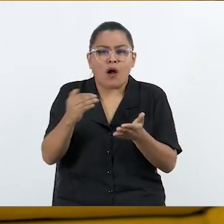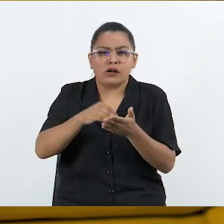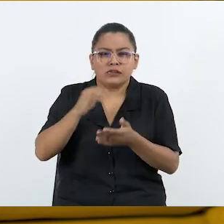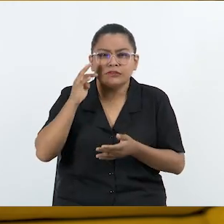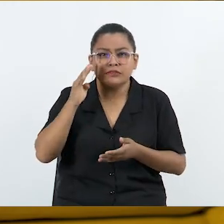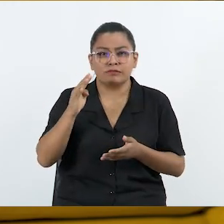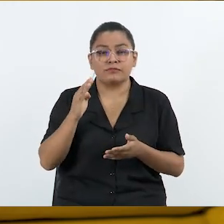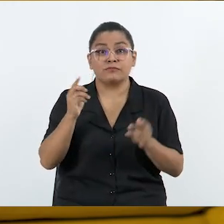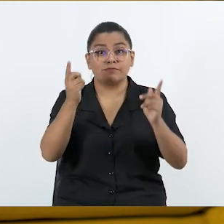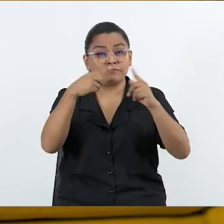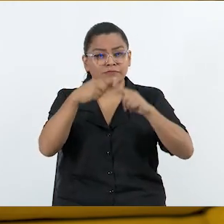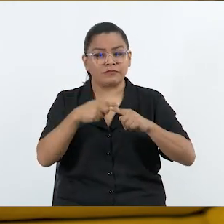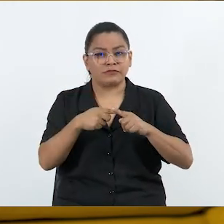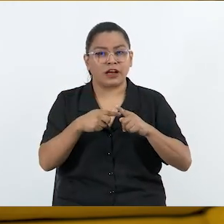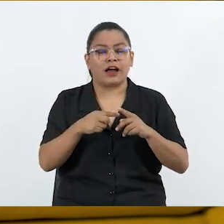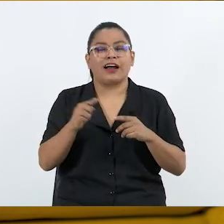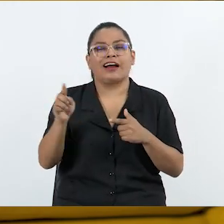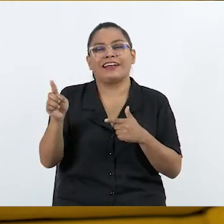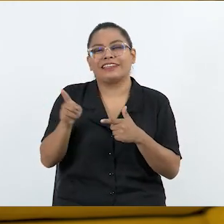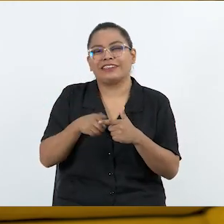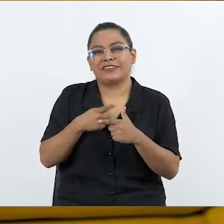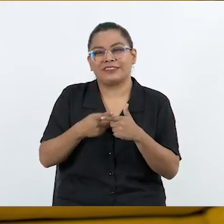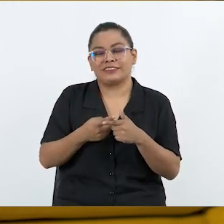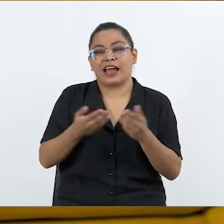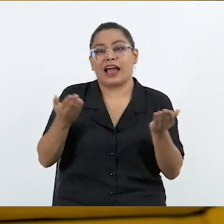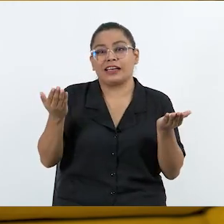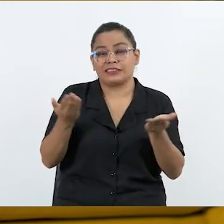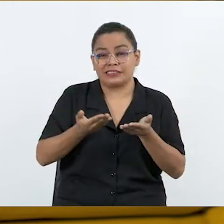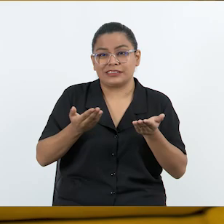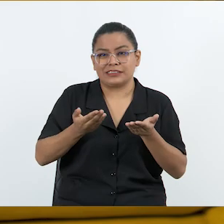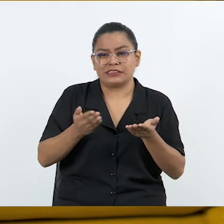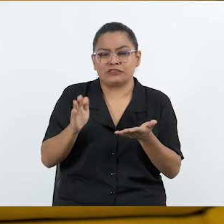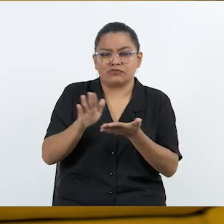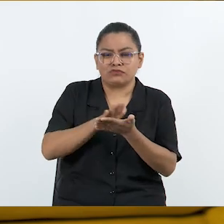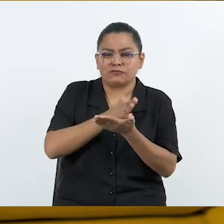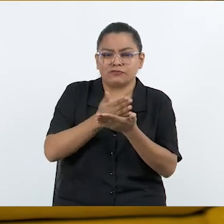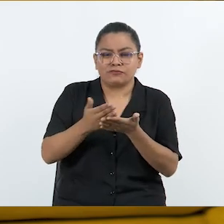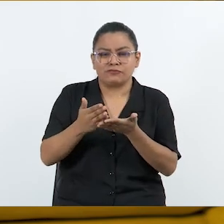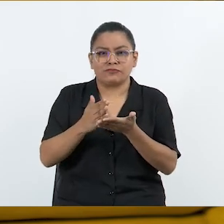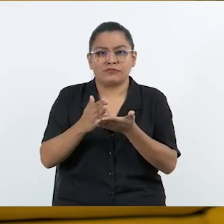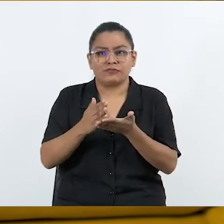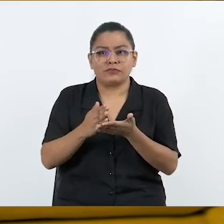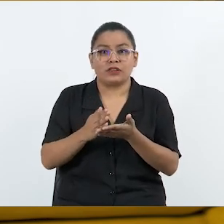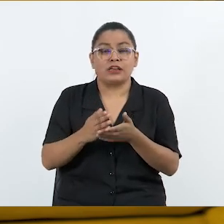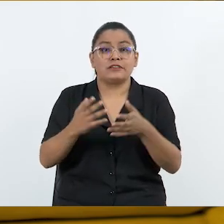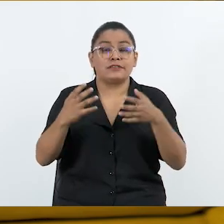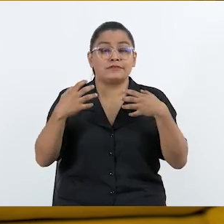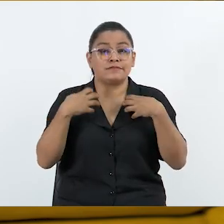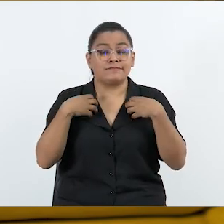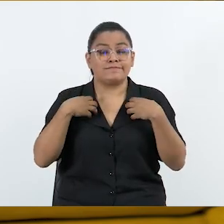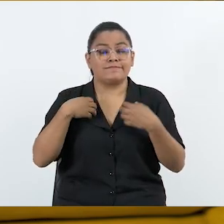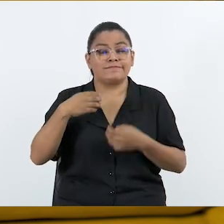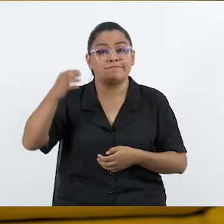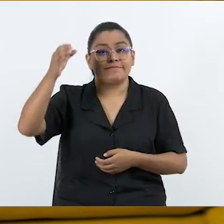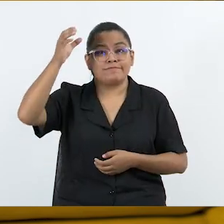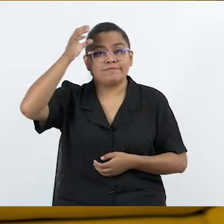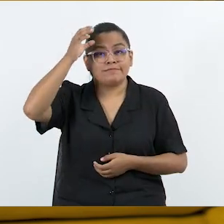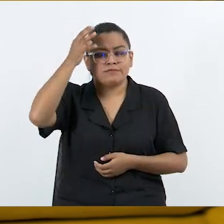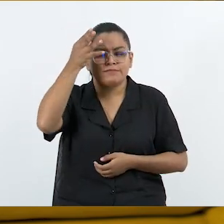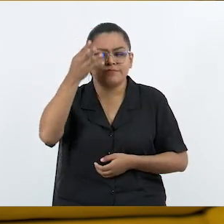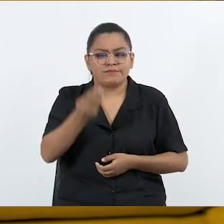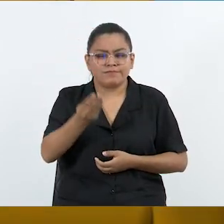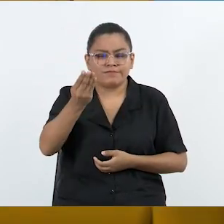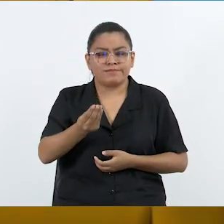crear. En esencia, crear, compartir y vivir el conocimiento en el día a